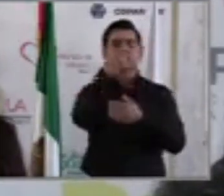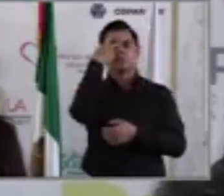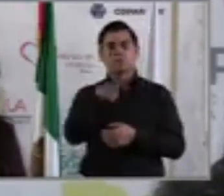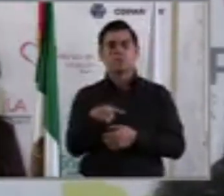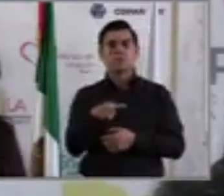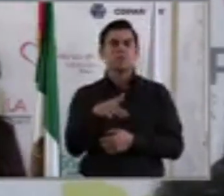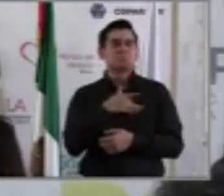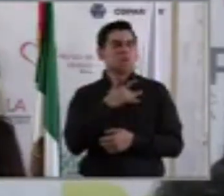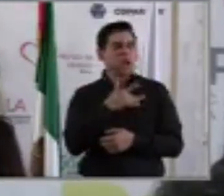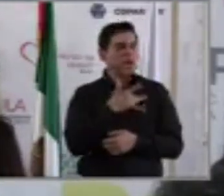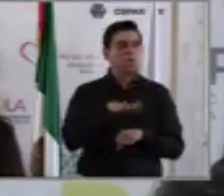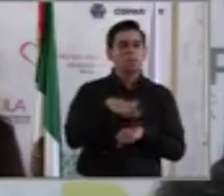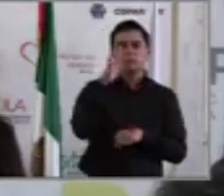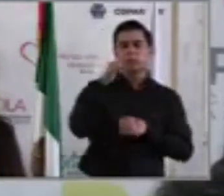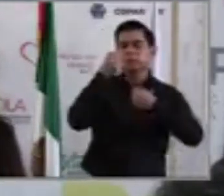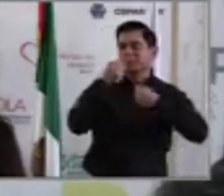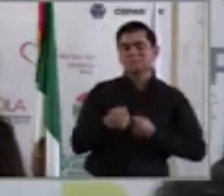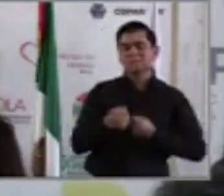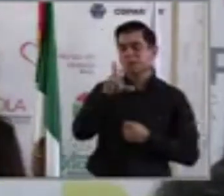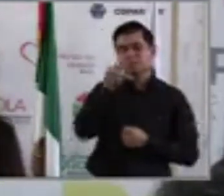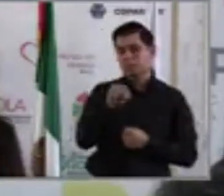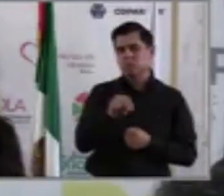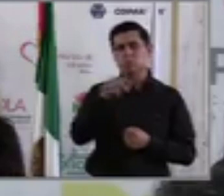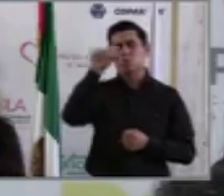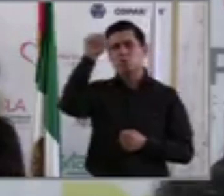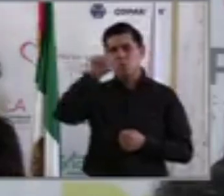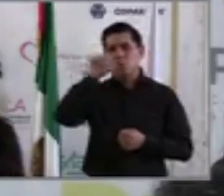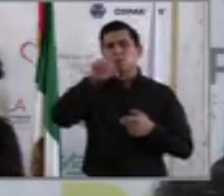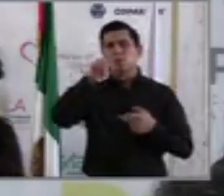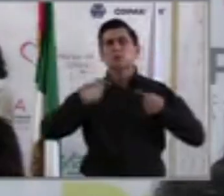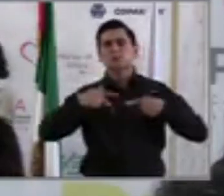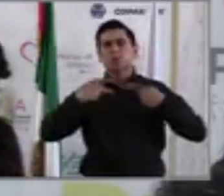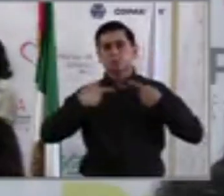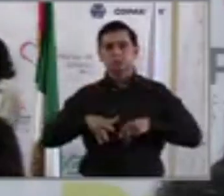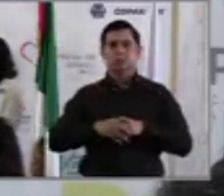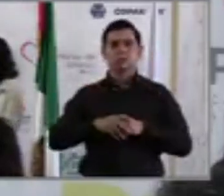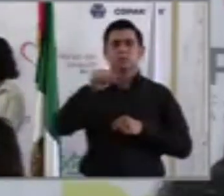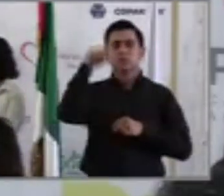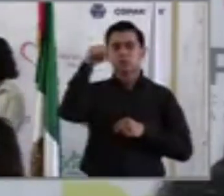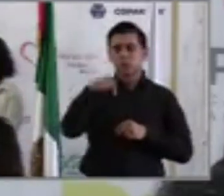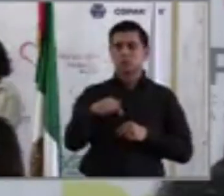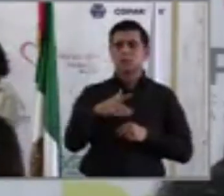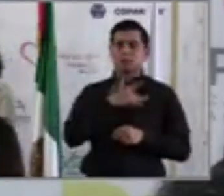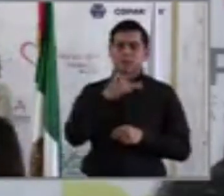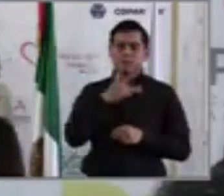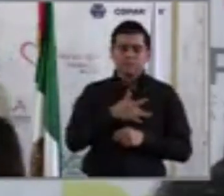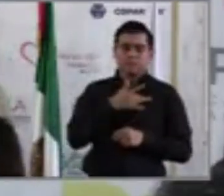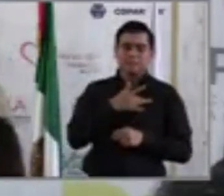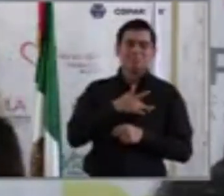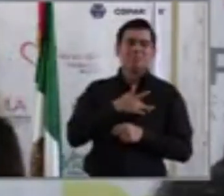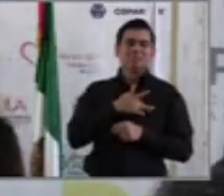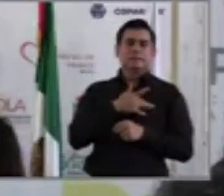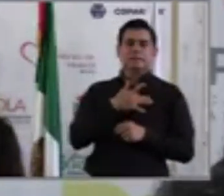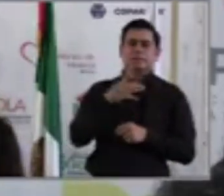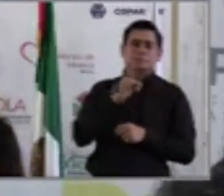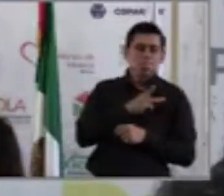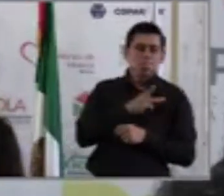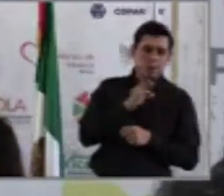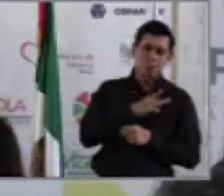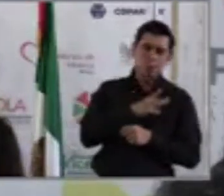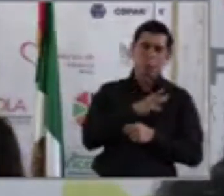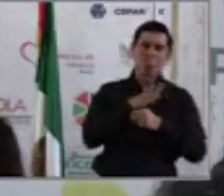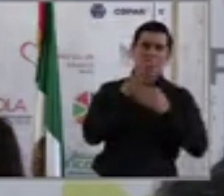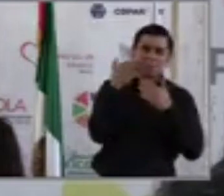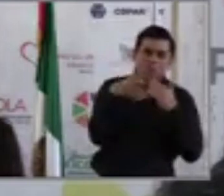segura. Eso no es verdad. Hoy la gente en la Ciudad de México se siente vulnerable, se siente